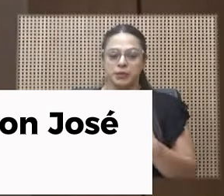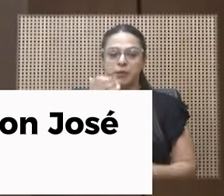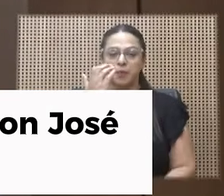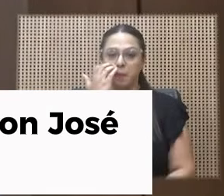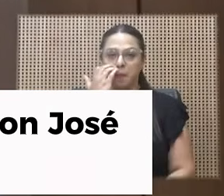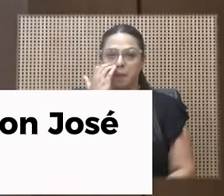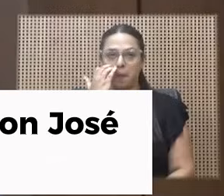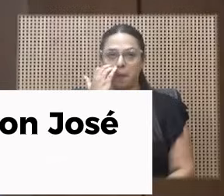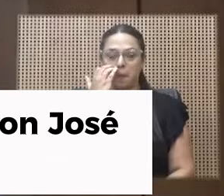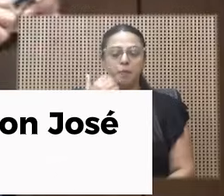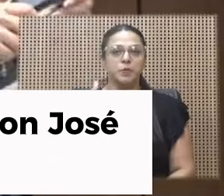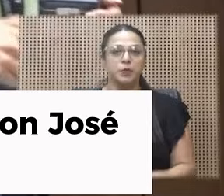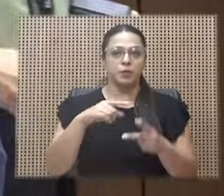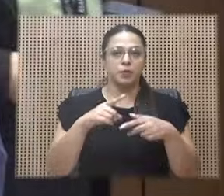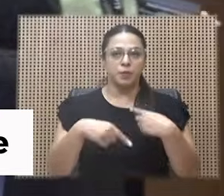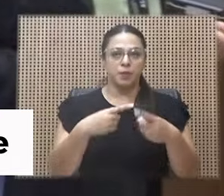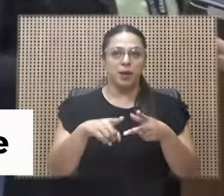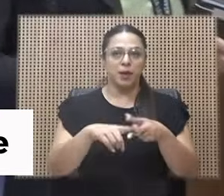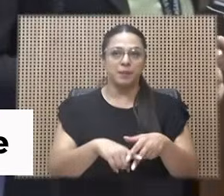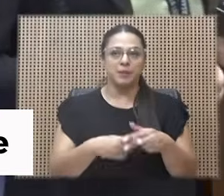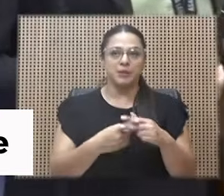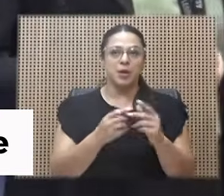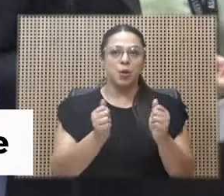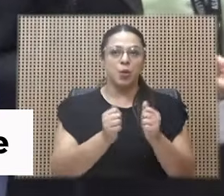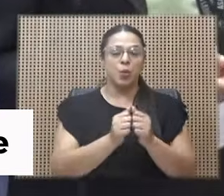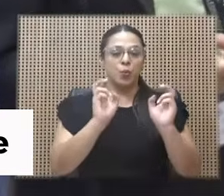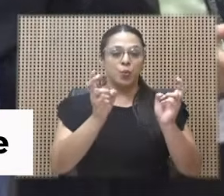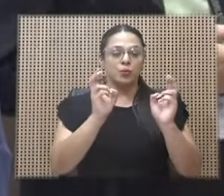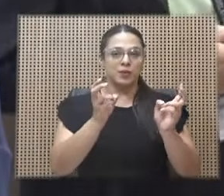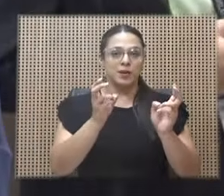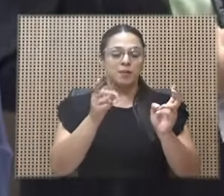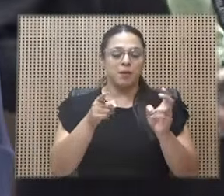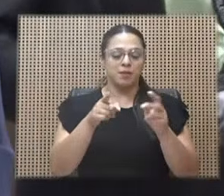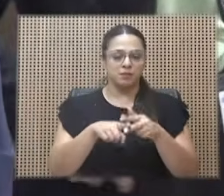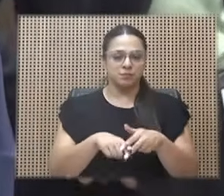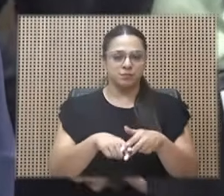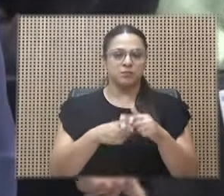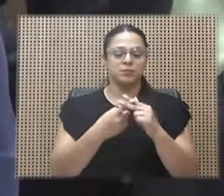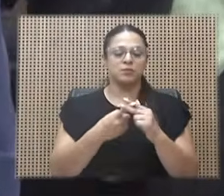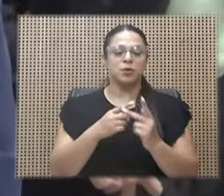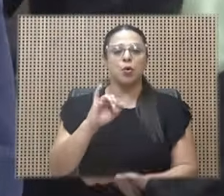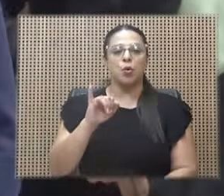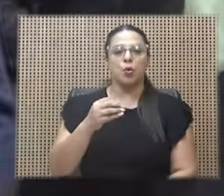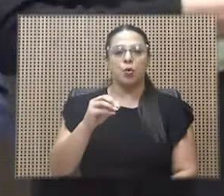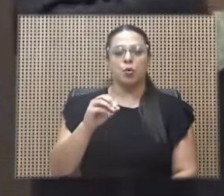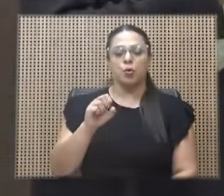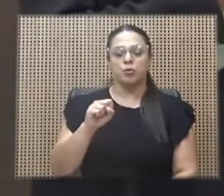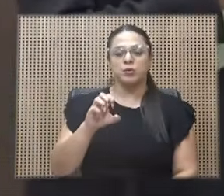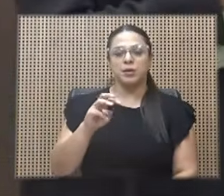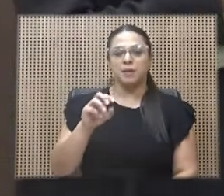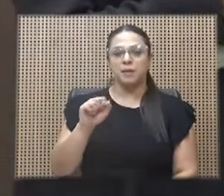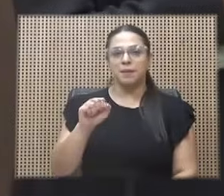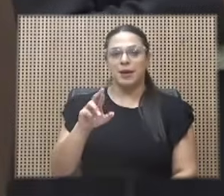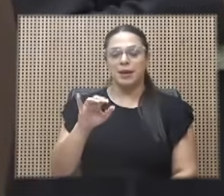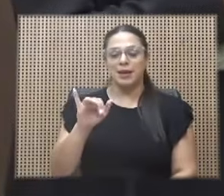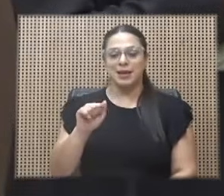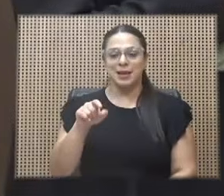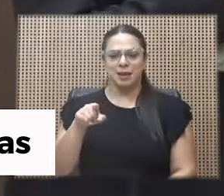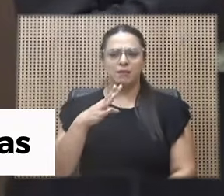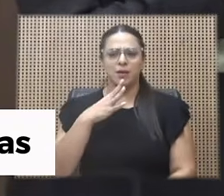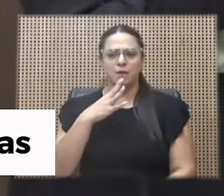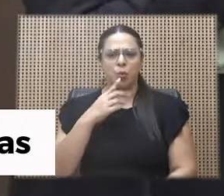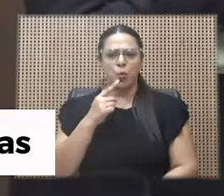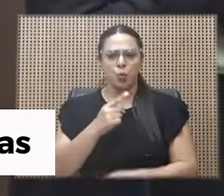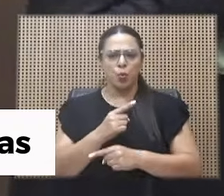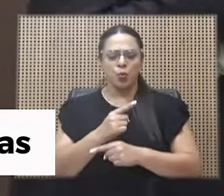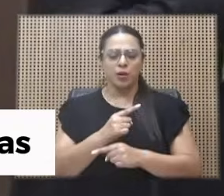que planteó don José María y creo que lo hizo correctamente, y es el artículo 23.